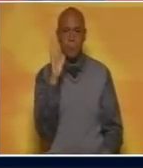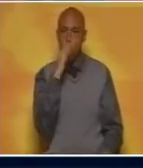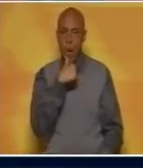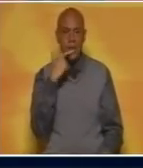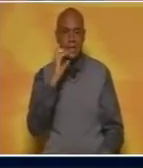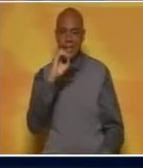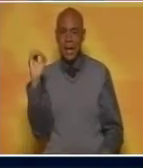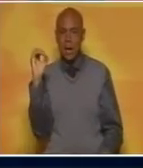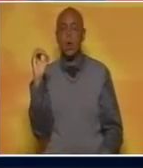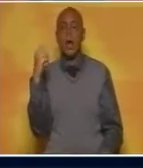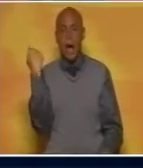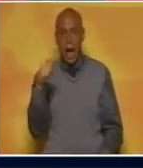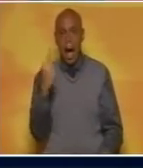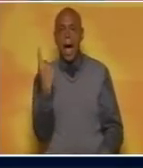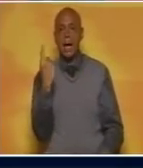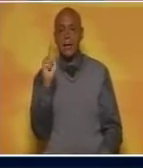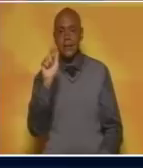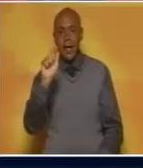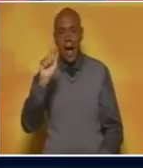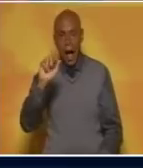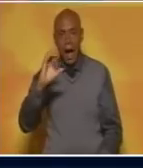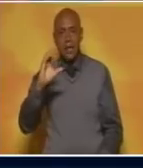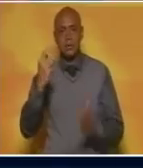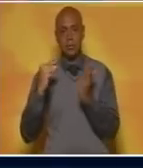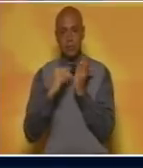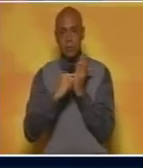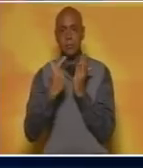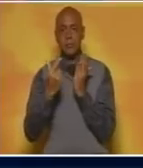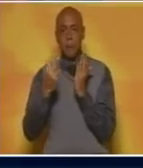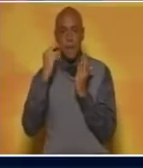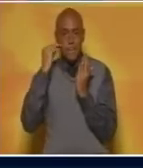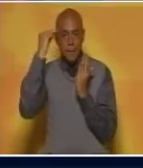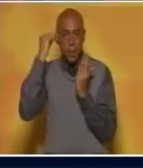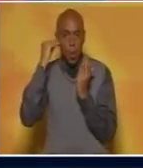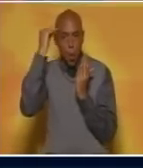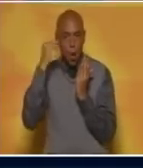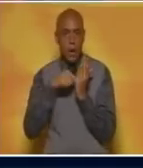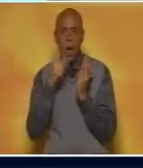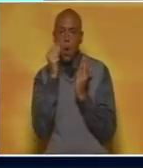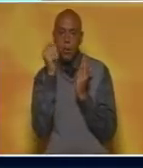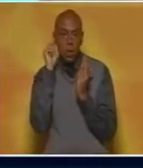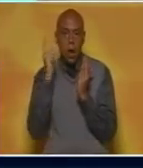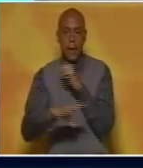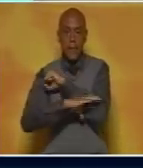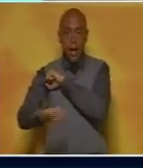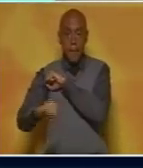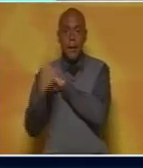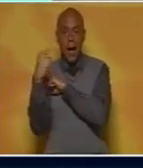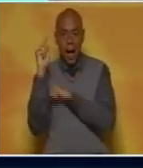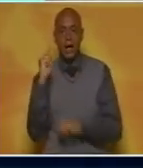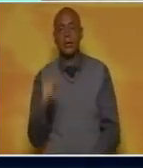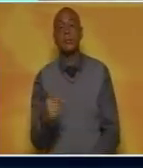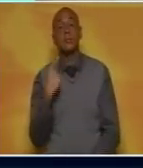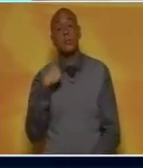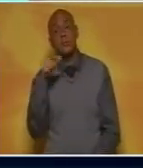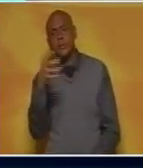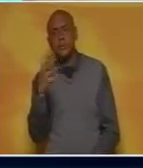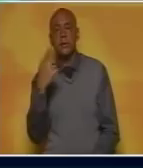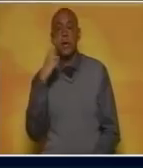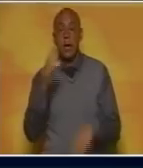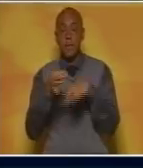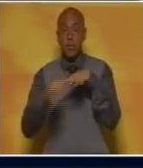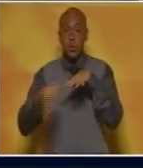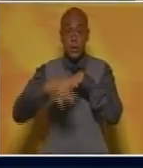100.000 que están siendo utilizados de manera ilegal por diferentes usuarios. El censo auditoría será